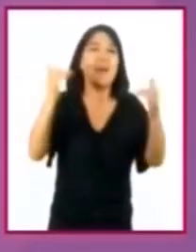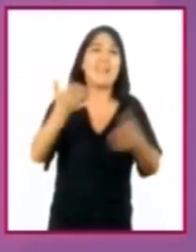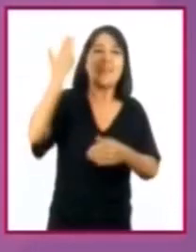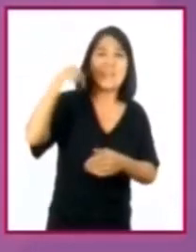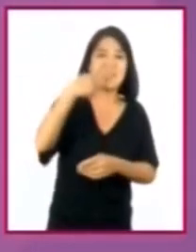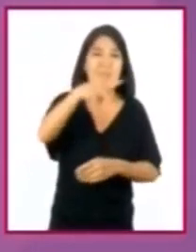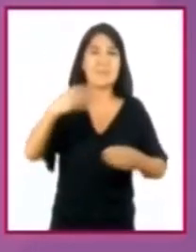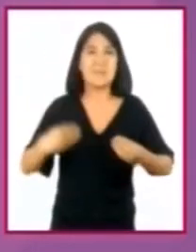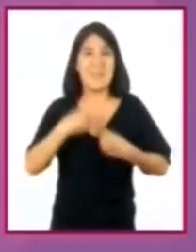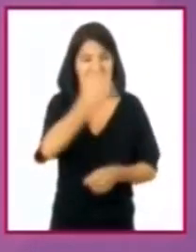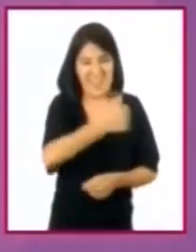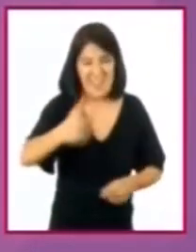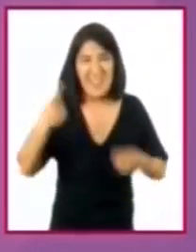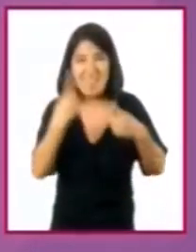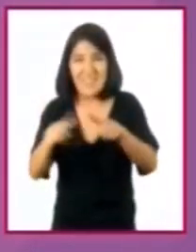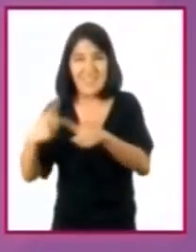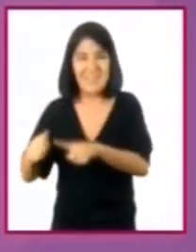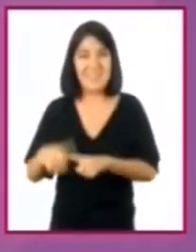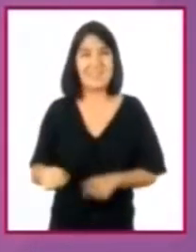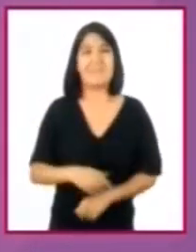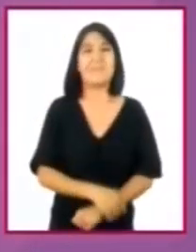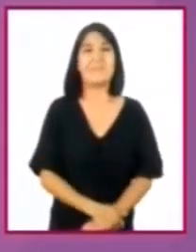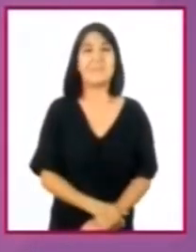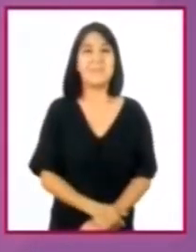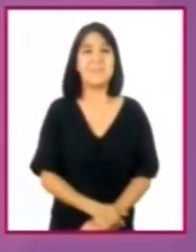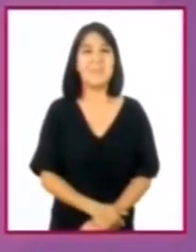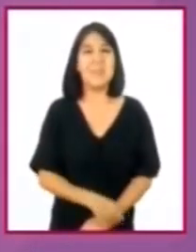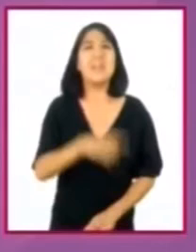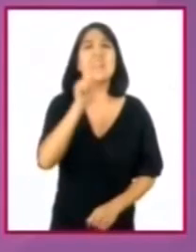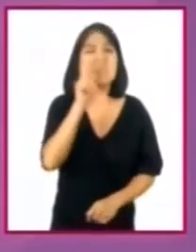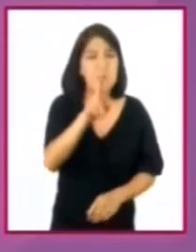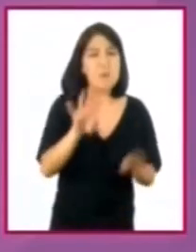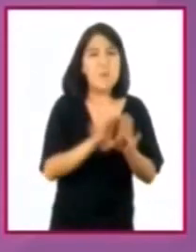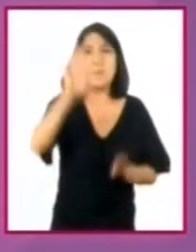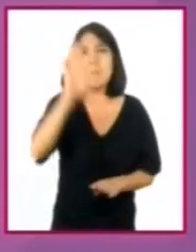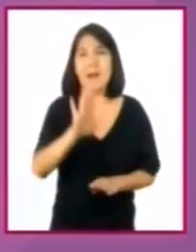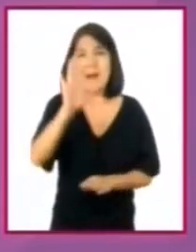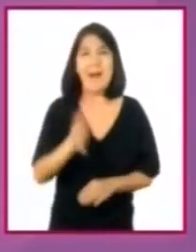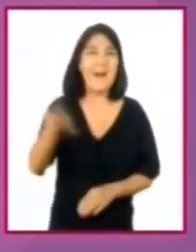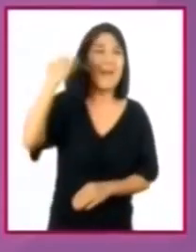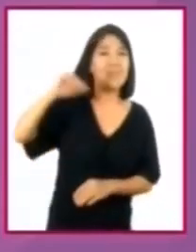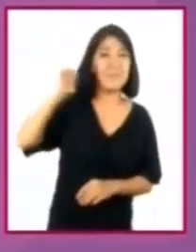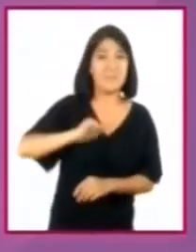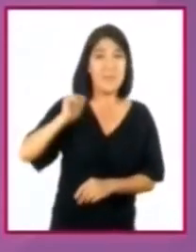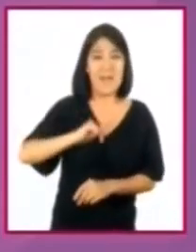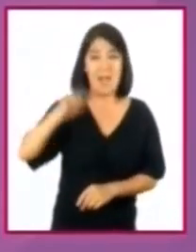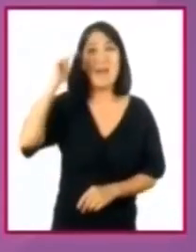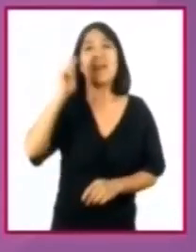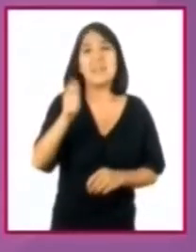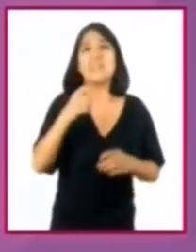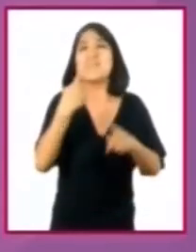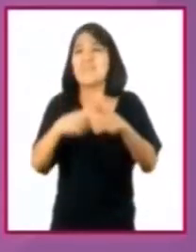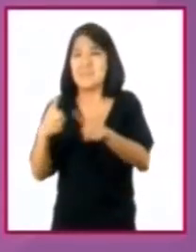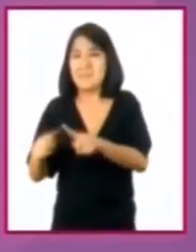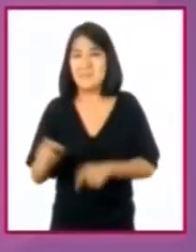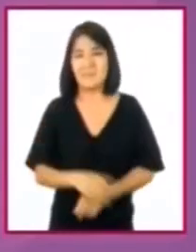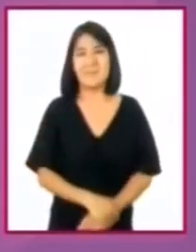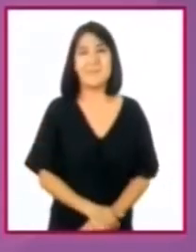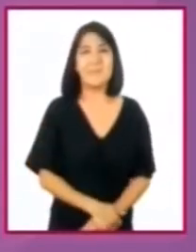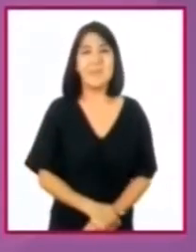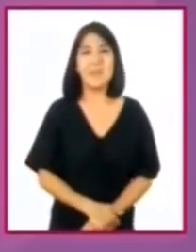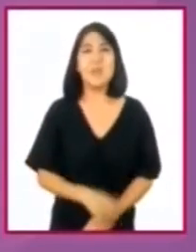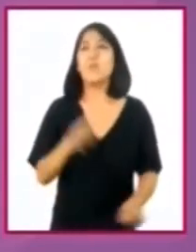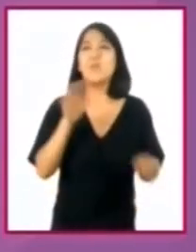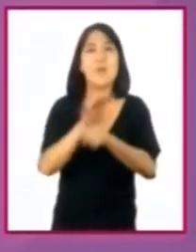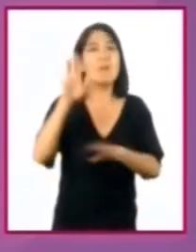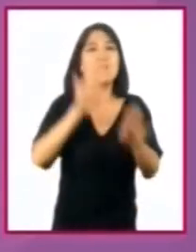ciudades mesoamericanas. ¿Qué similitudes y diferencias encuentras con los objetos de tu vida cotidiana? ¿Qué fuentes te